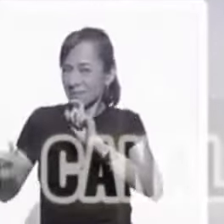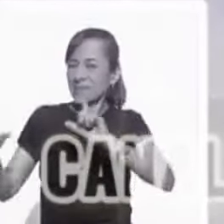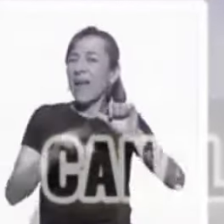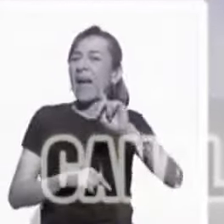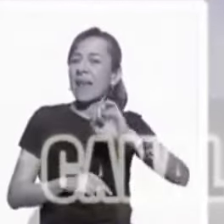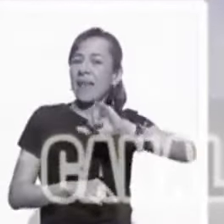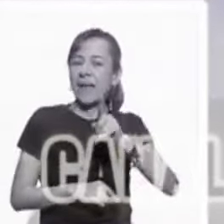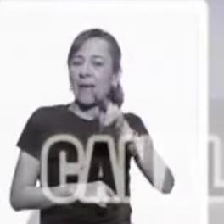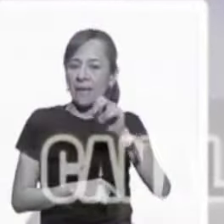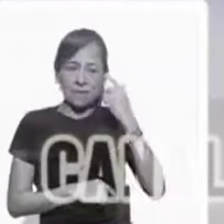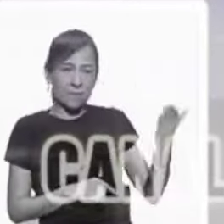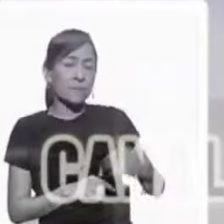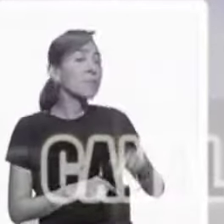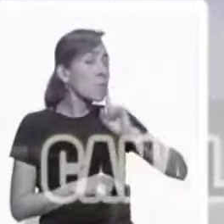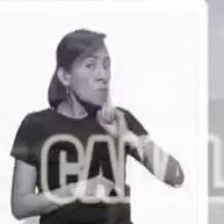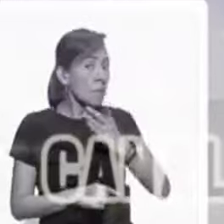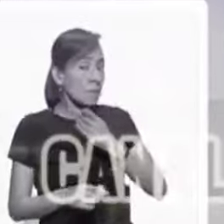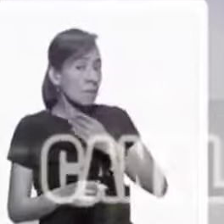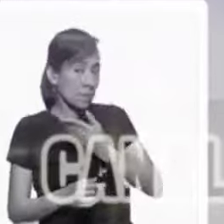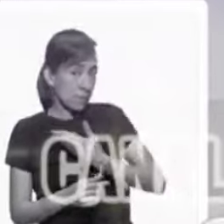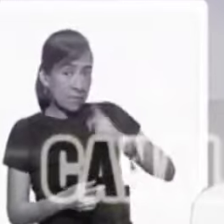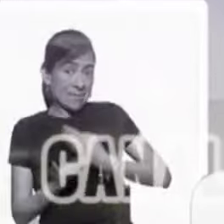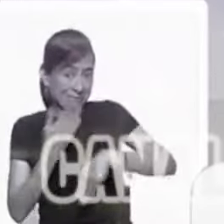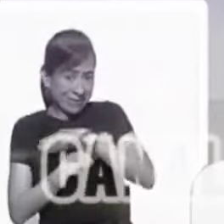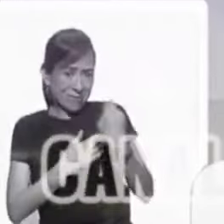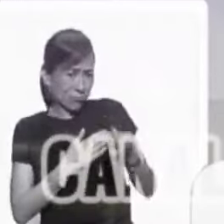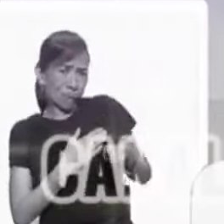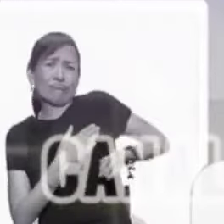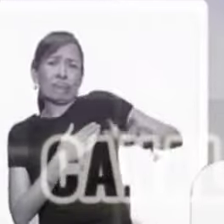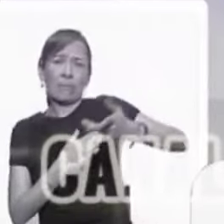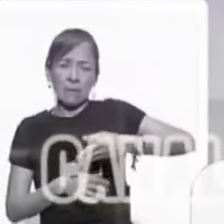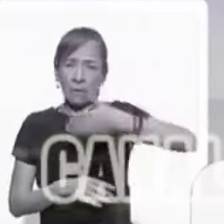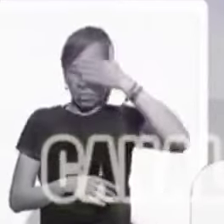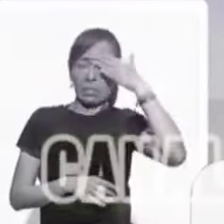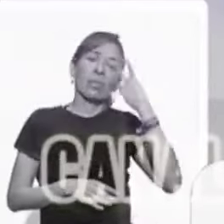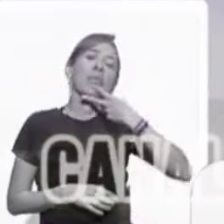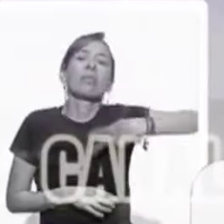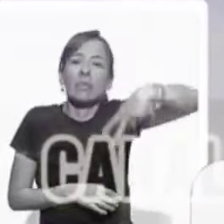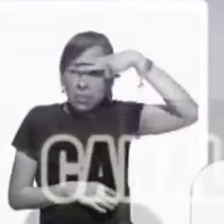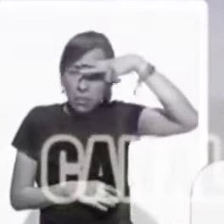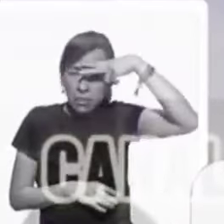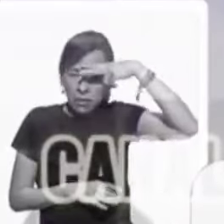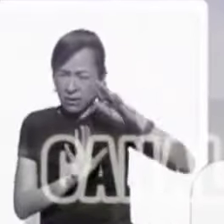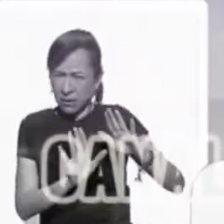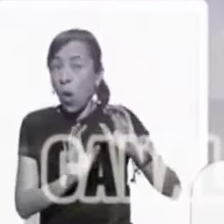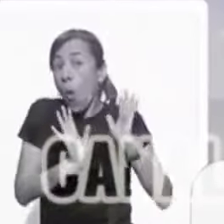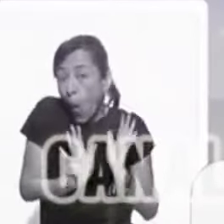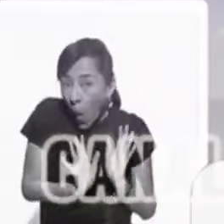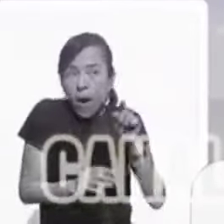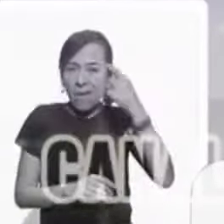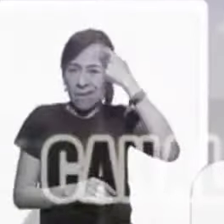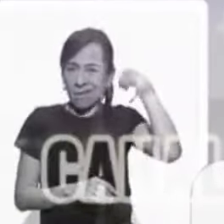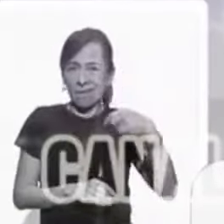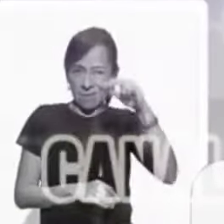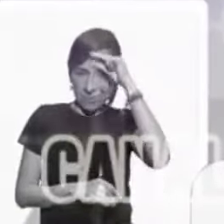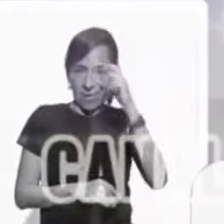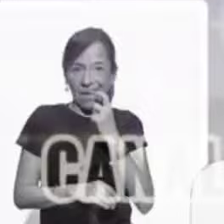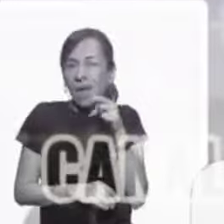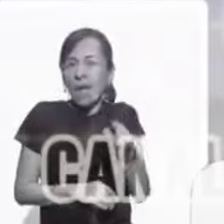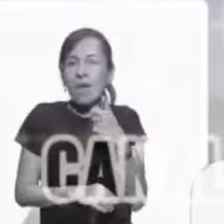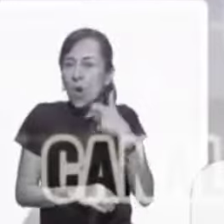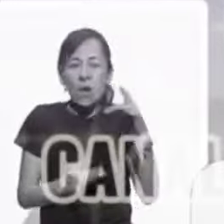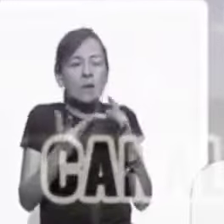verlo de México a la que yo hace un momento he llamado analfabeta ignorante porque una de dos o es analfabeta ignorante o nos está tomando el pelo a todos y lo quiere romper las relaciones con España porque no